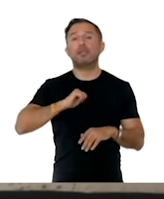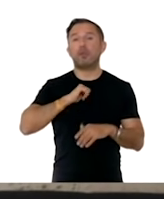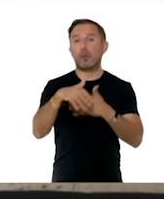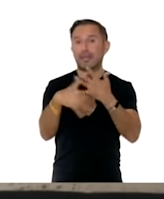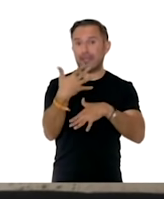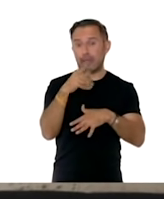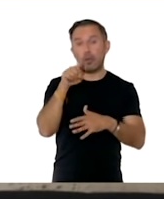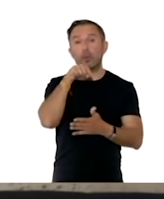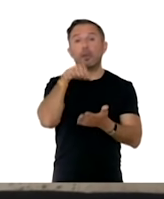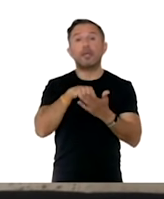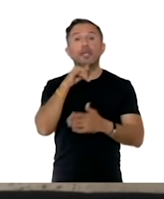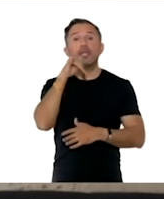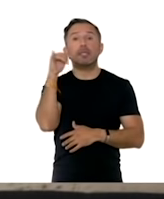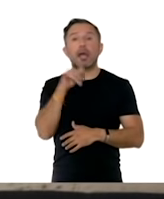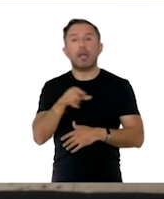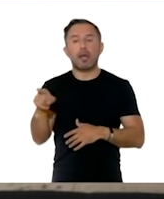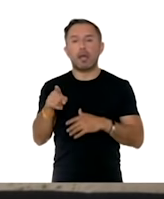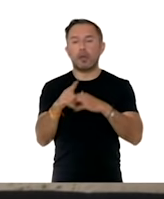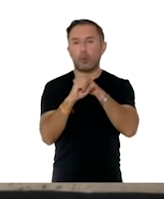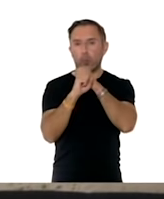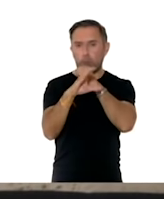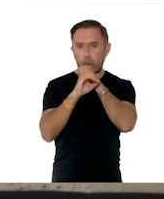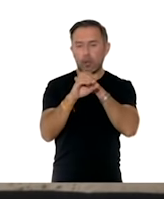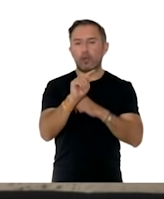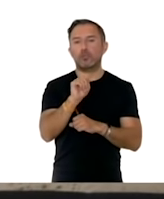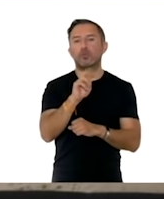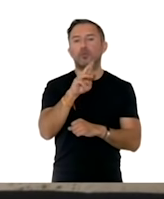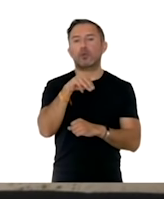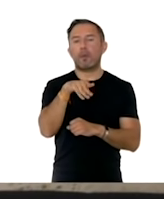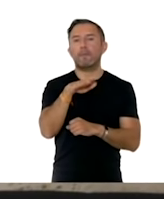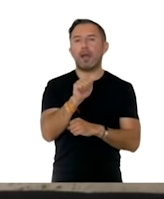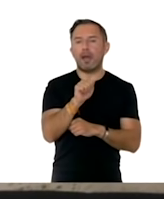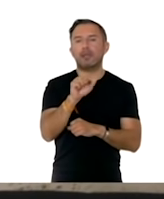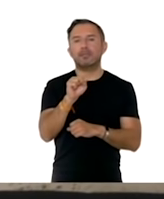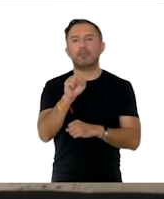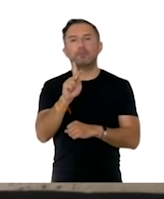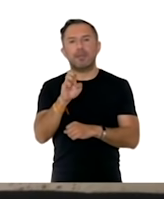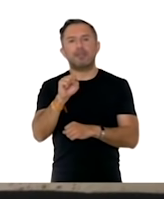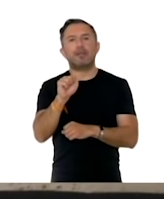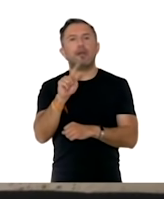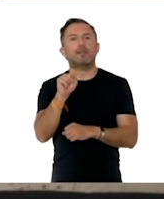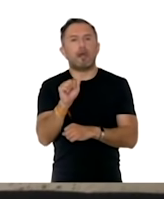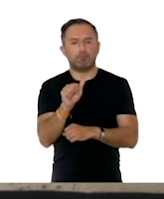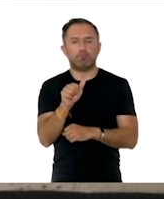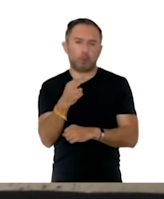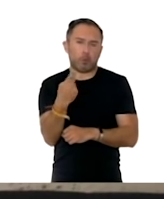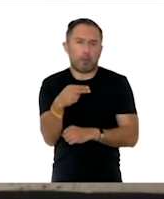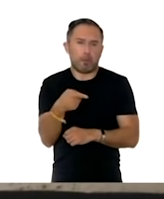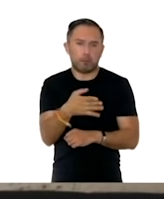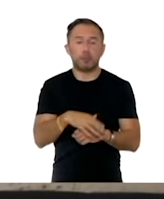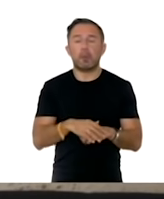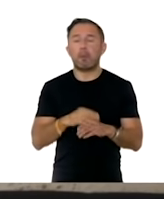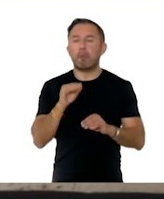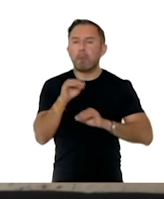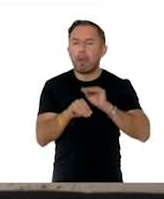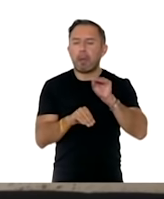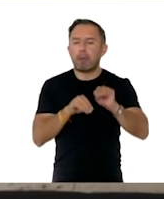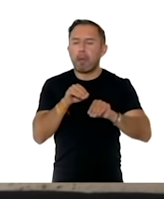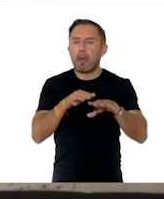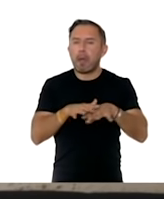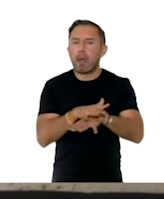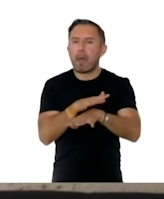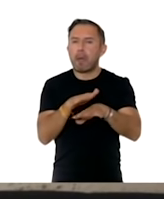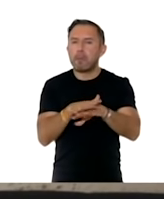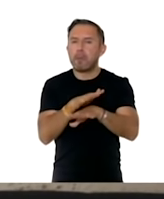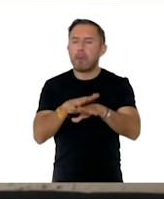conoció como tromba espesata, ¿sí? Hasta evolucionar hasta la actualidad que lo tenemos de